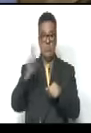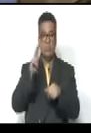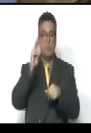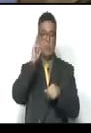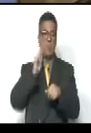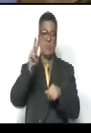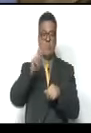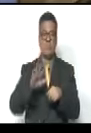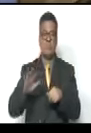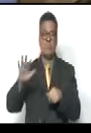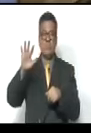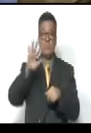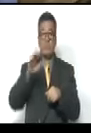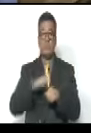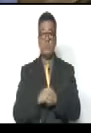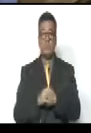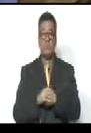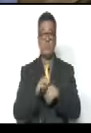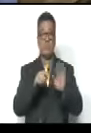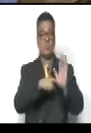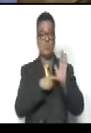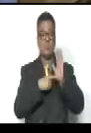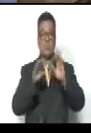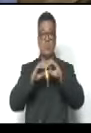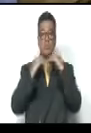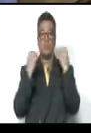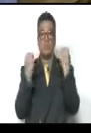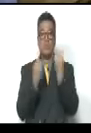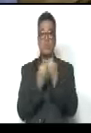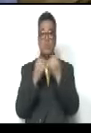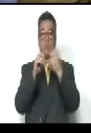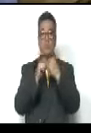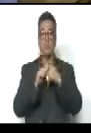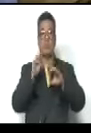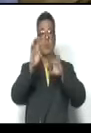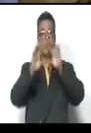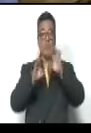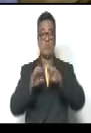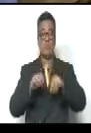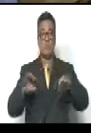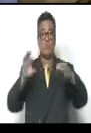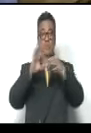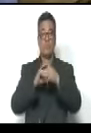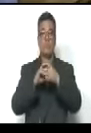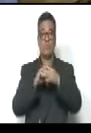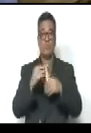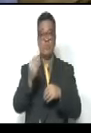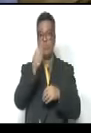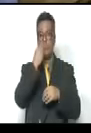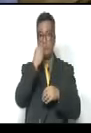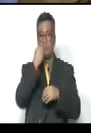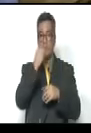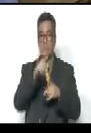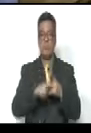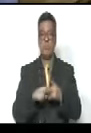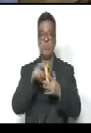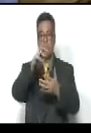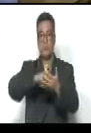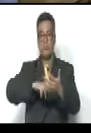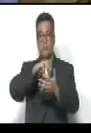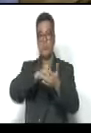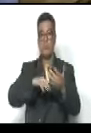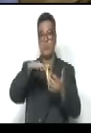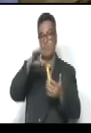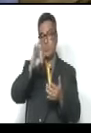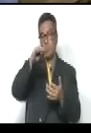República Bolivariana de Venezuela ante la Organización de las Naciones Unidas para la Alimentación y la Agricultura,